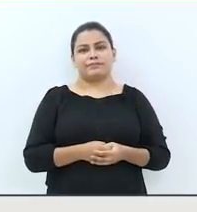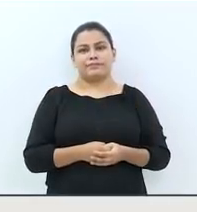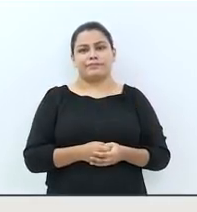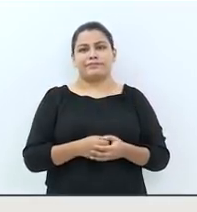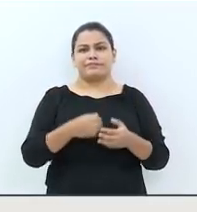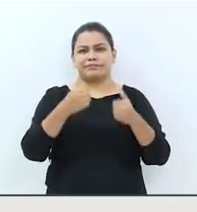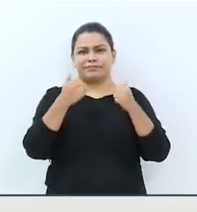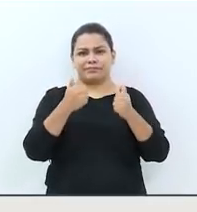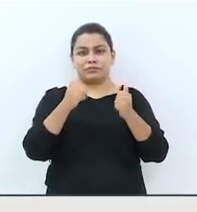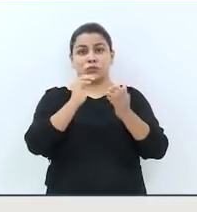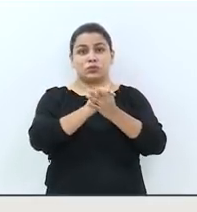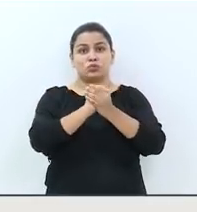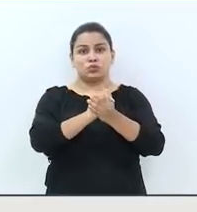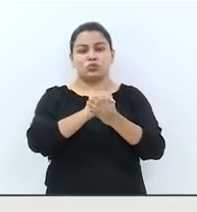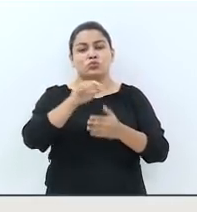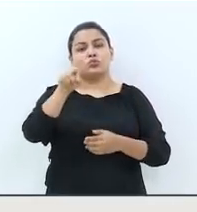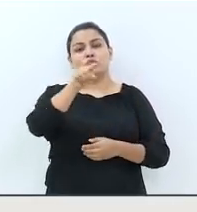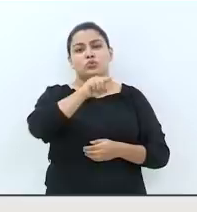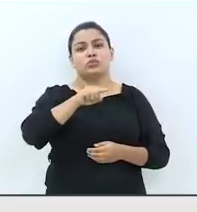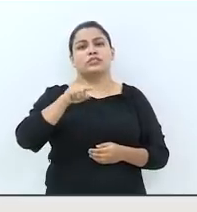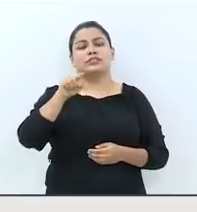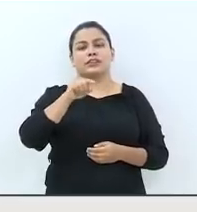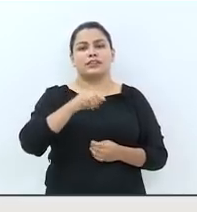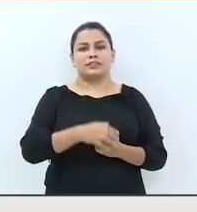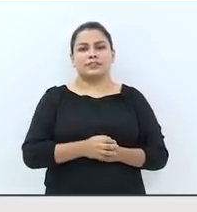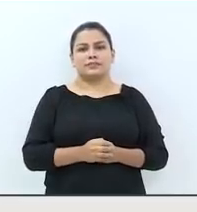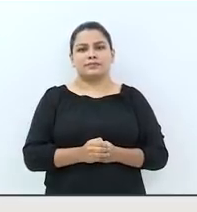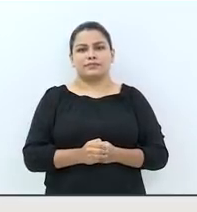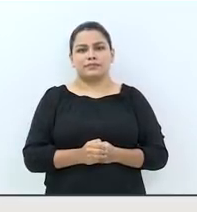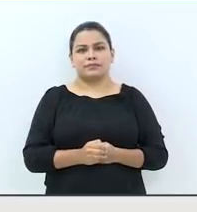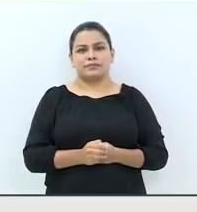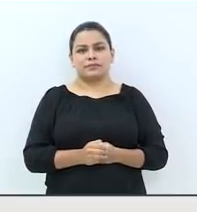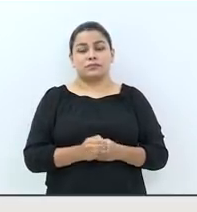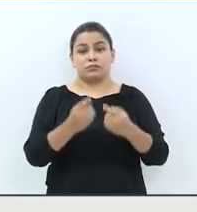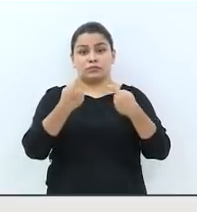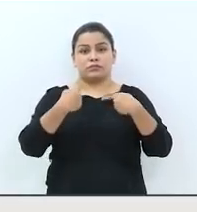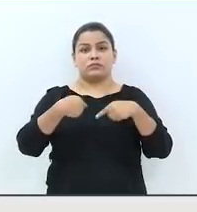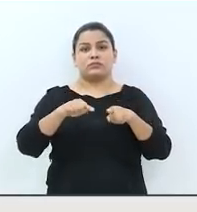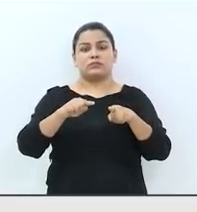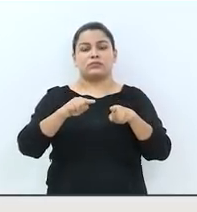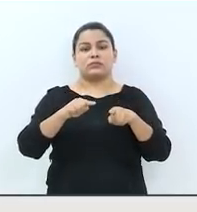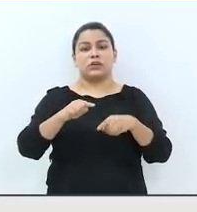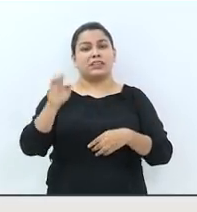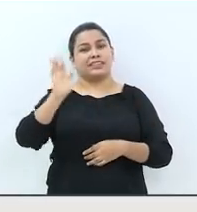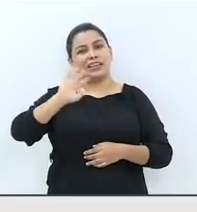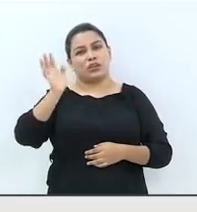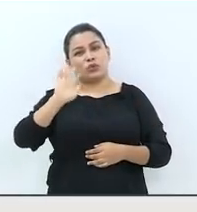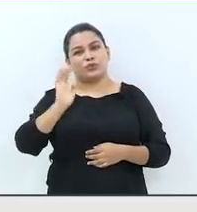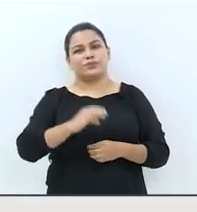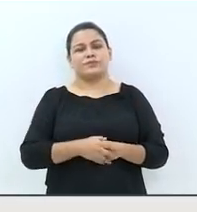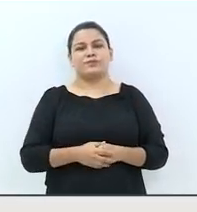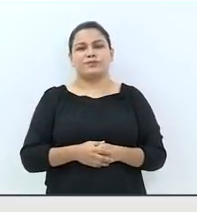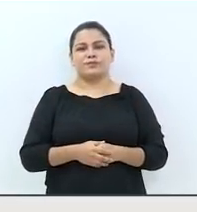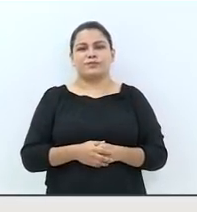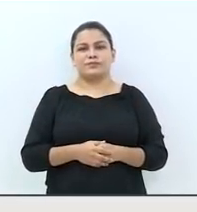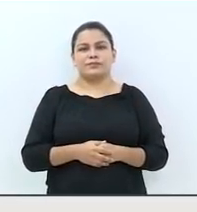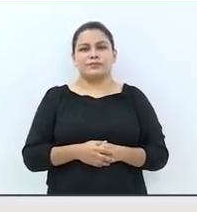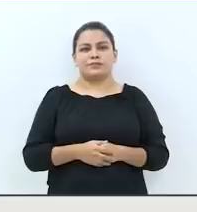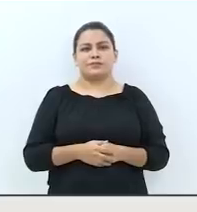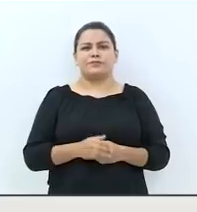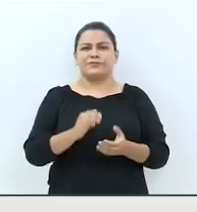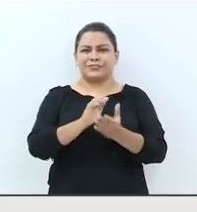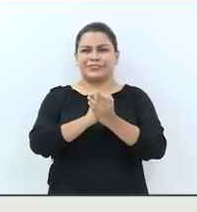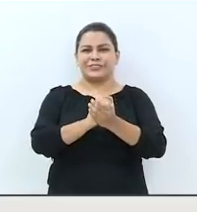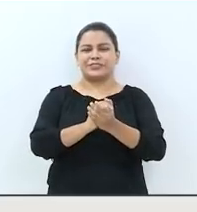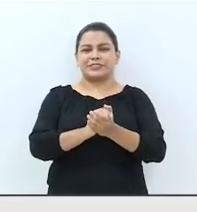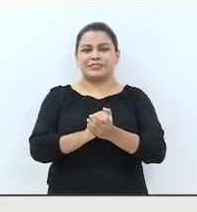Equipazo, ha sido un gusto estar con ustedes. Les cedo la palabra a Lorena para que se pueda despedir. Bueno, con mucho